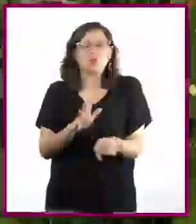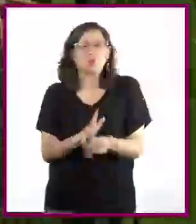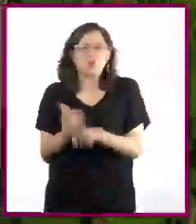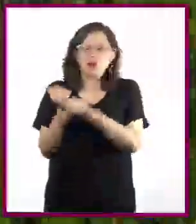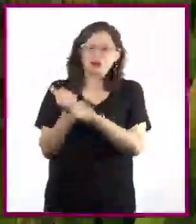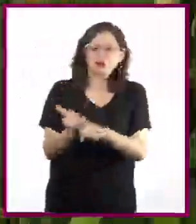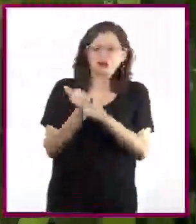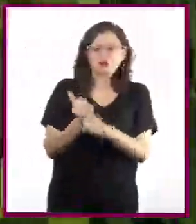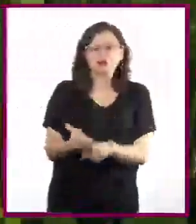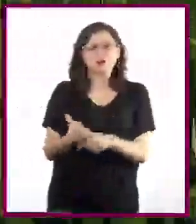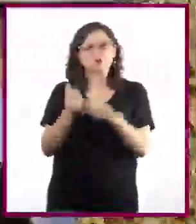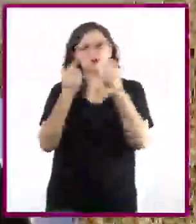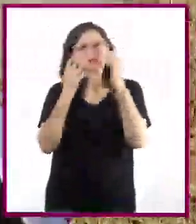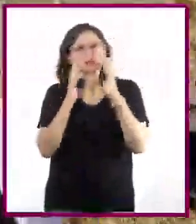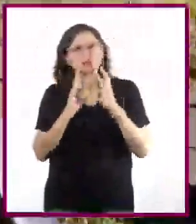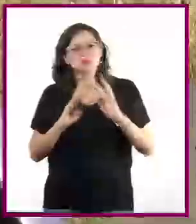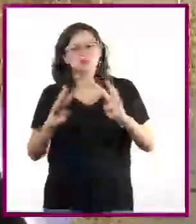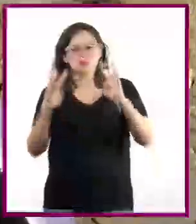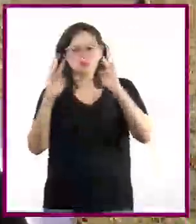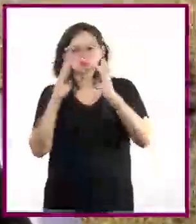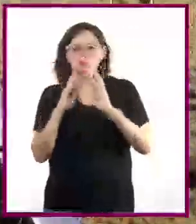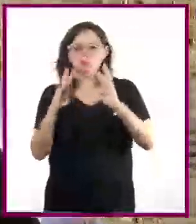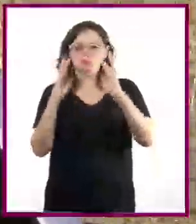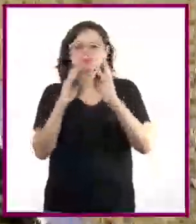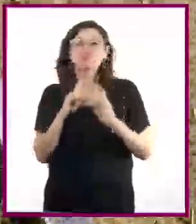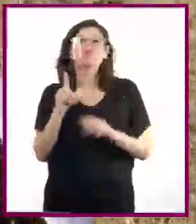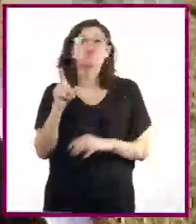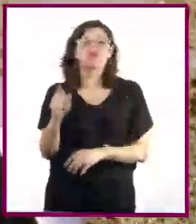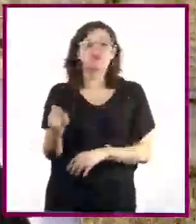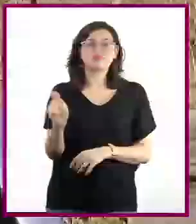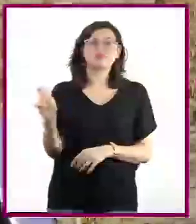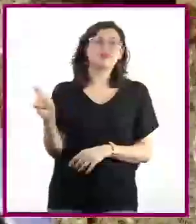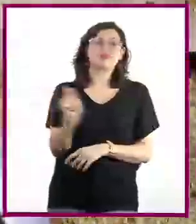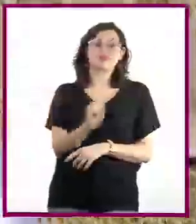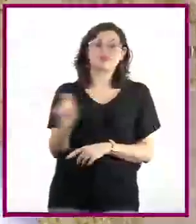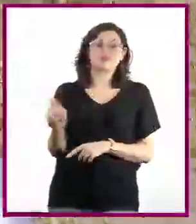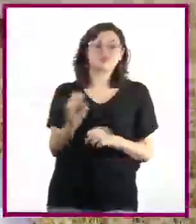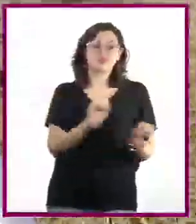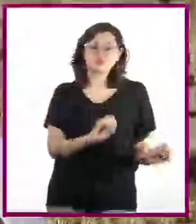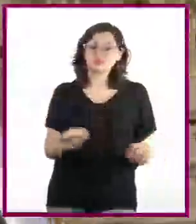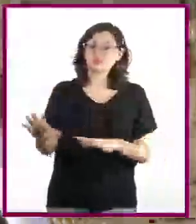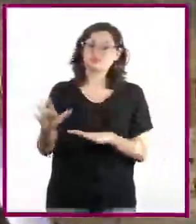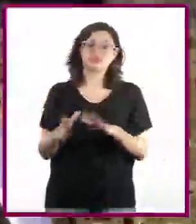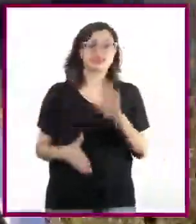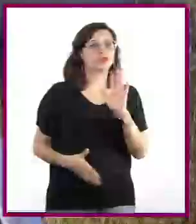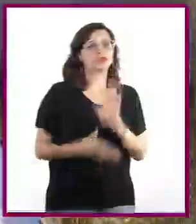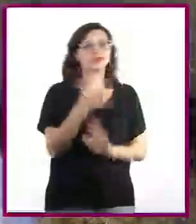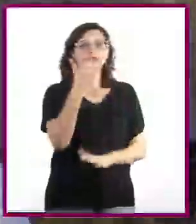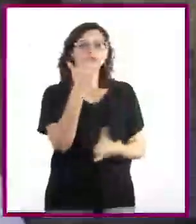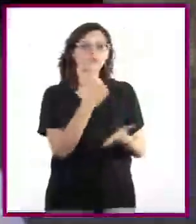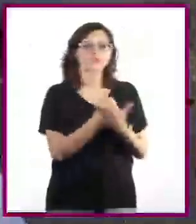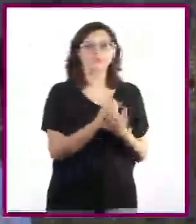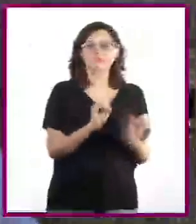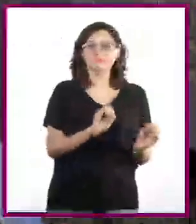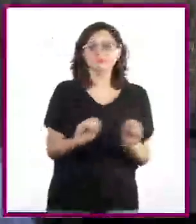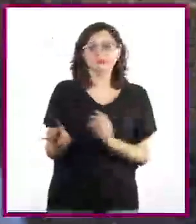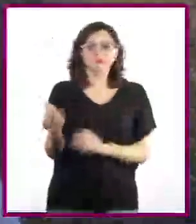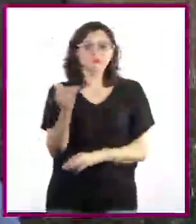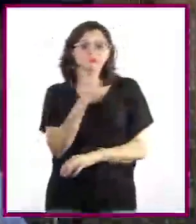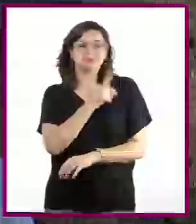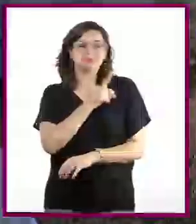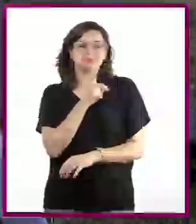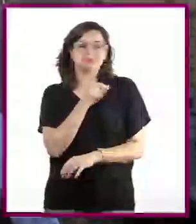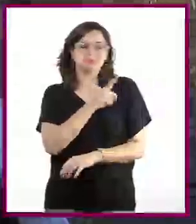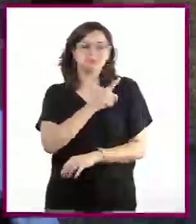quebranto, puso blanca su mejilla. Su pastor la ha abandonado, a la ciudad se marchó y solita la dejó a la vera